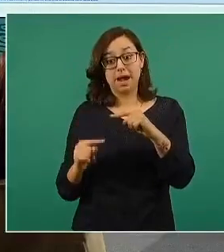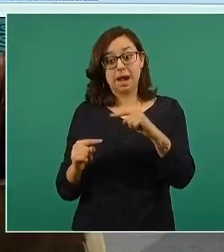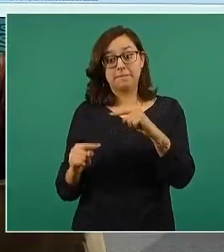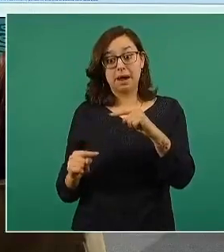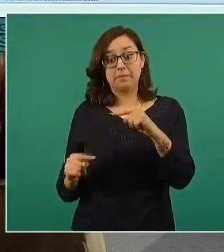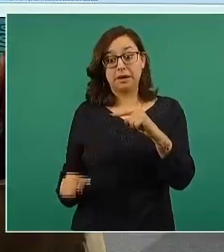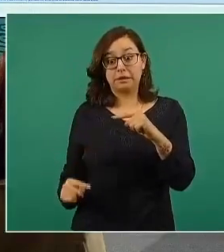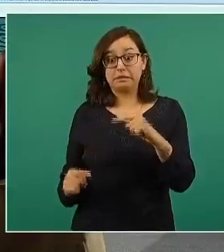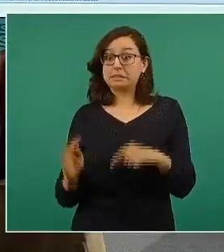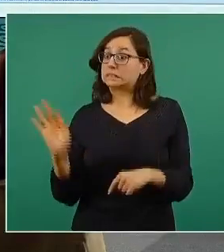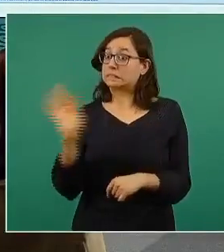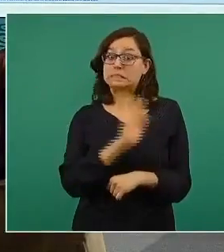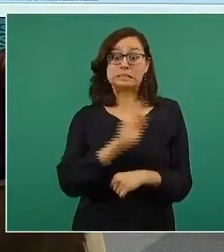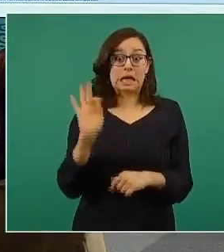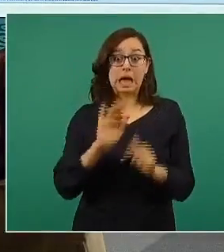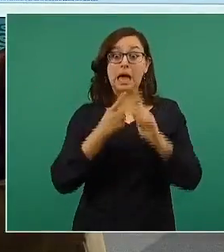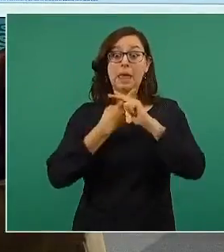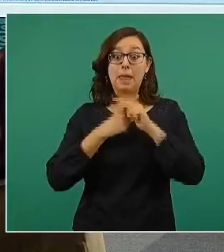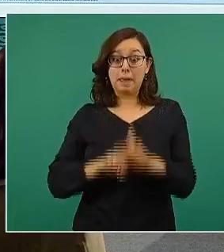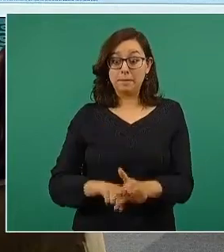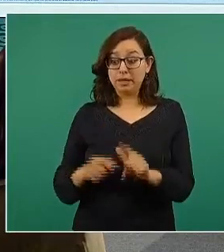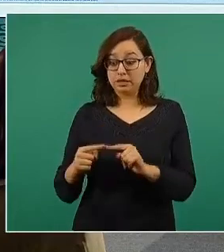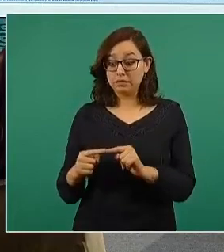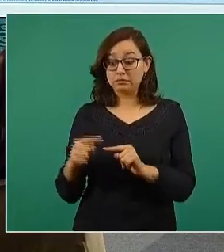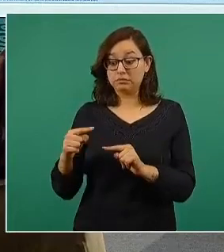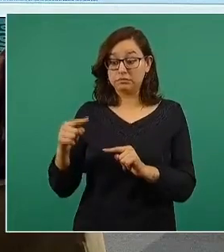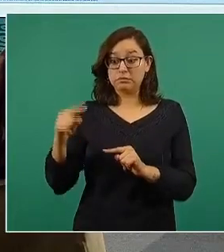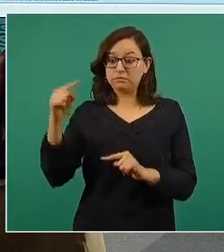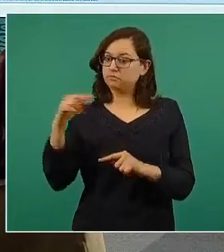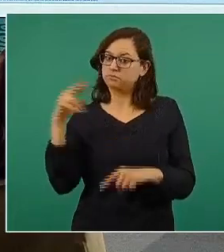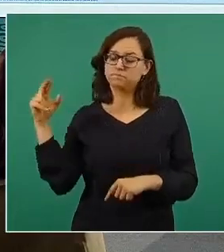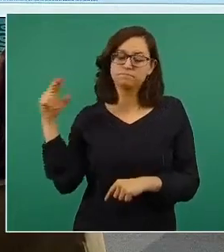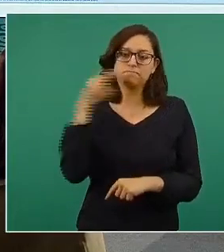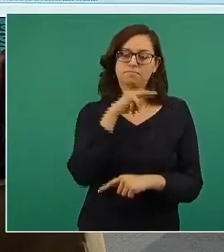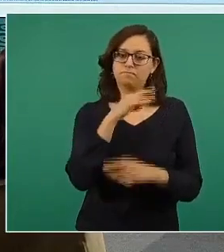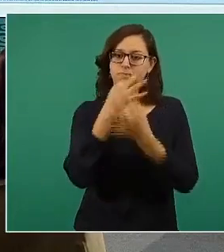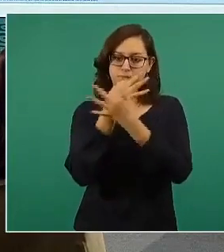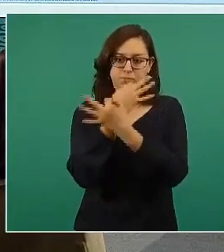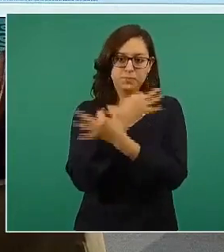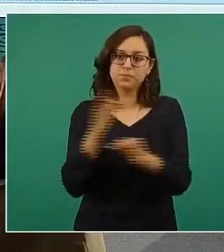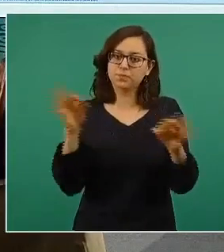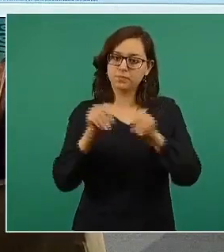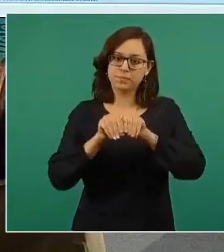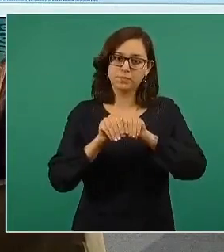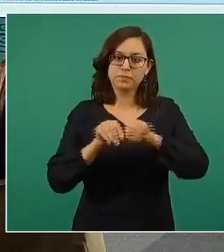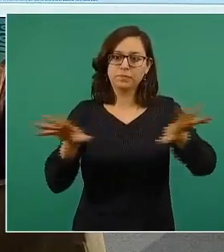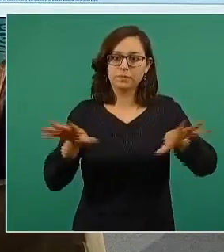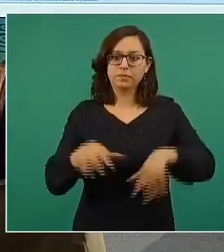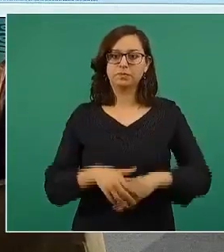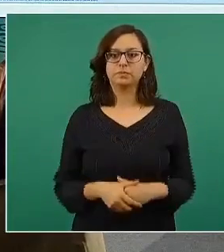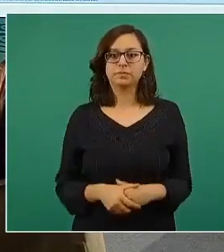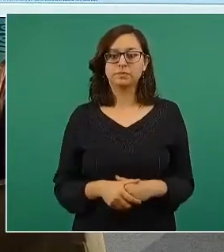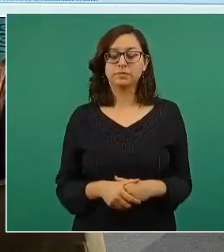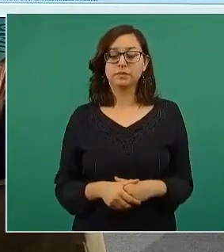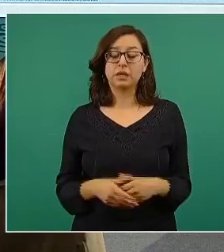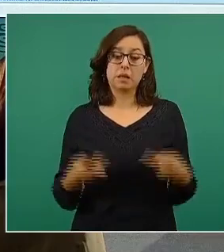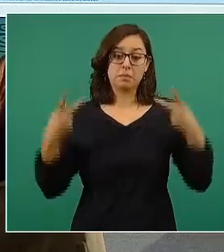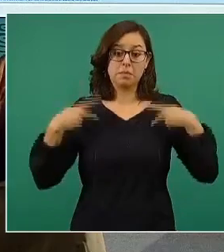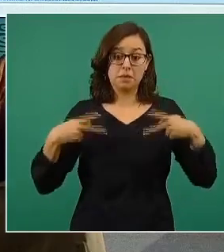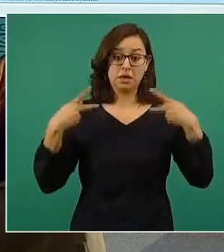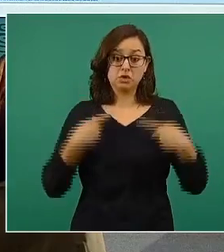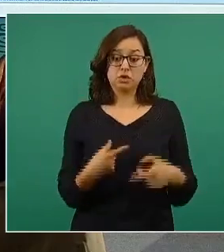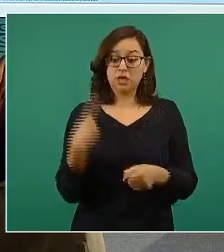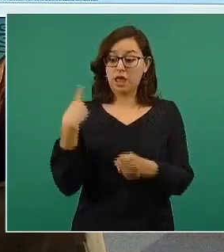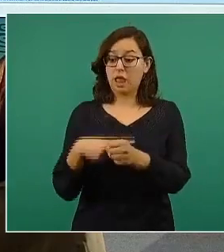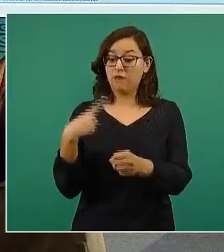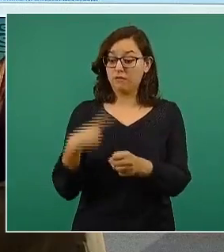y actuaríamos en función de ello. 0.8% es la proporción de casos que son activos, que